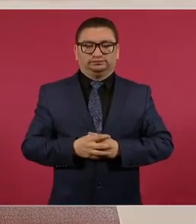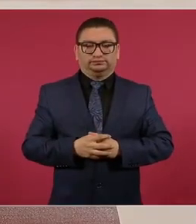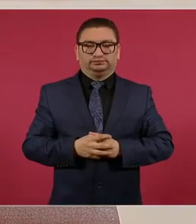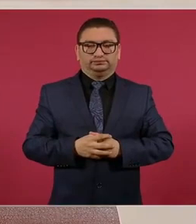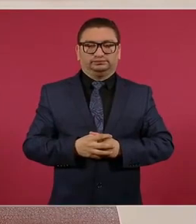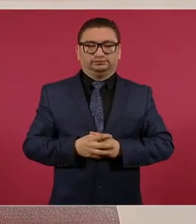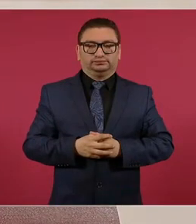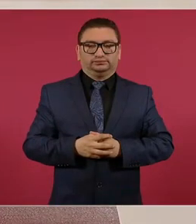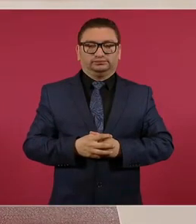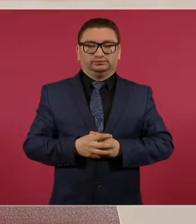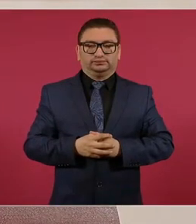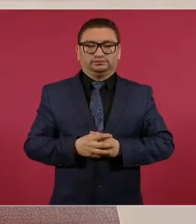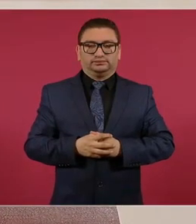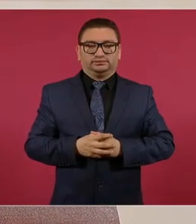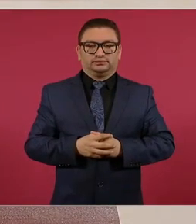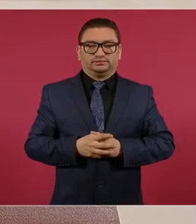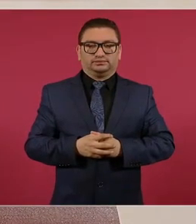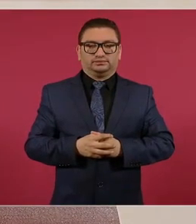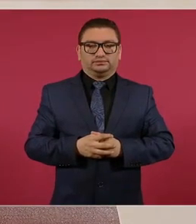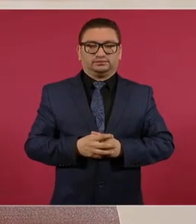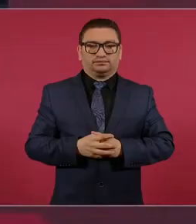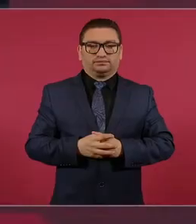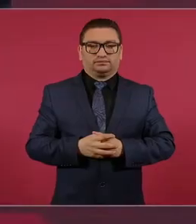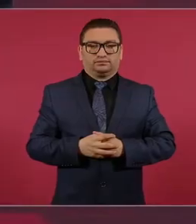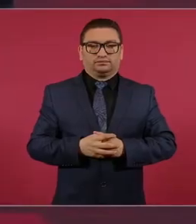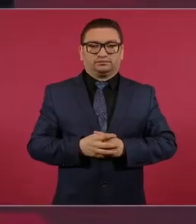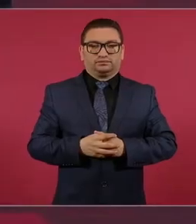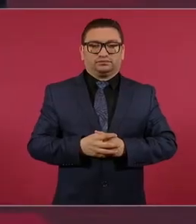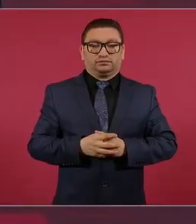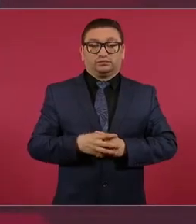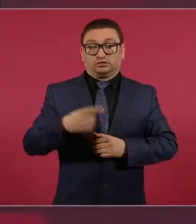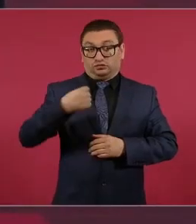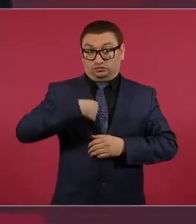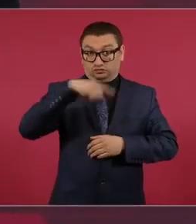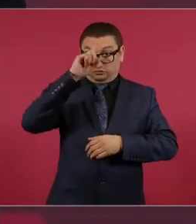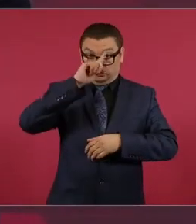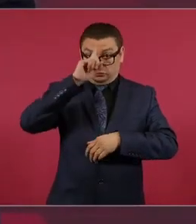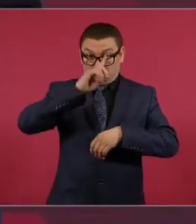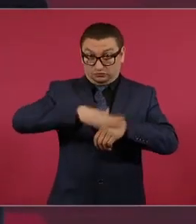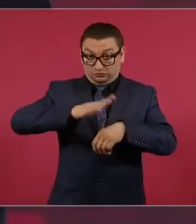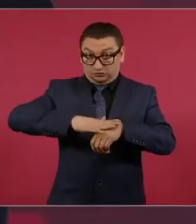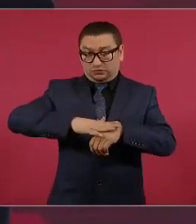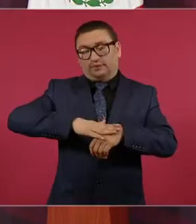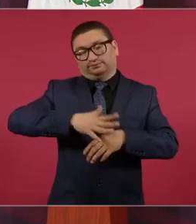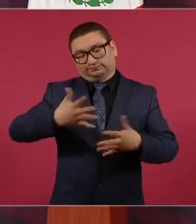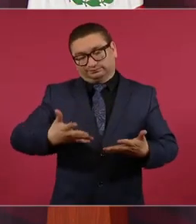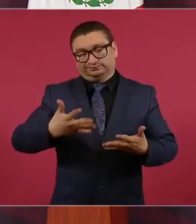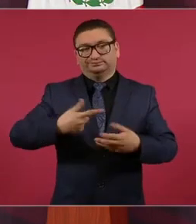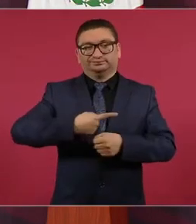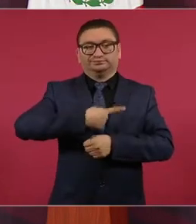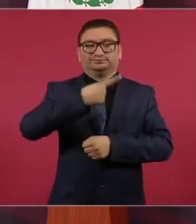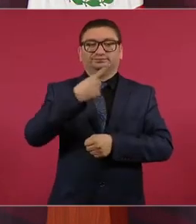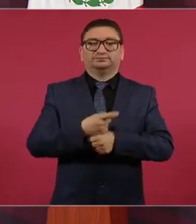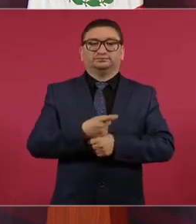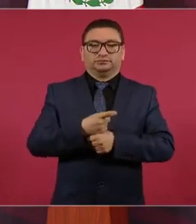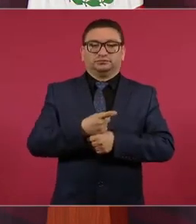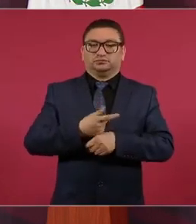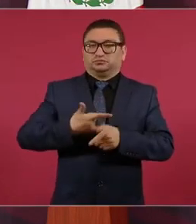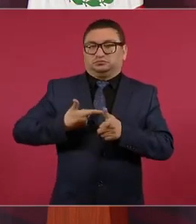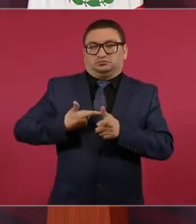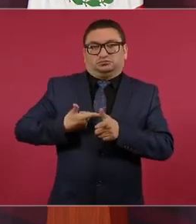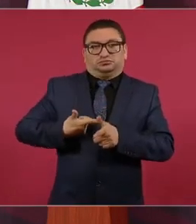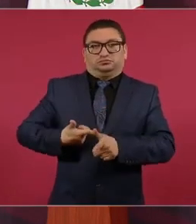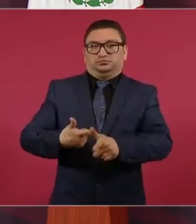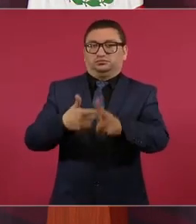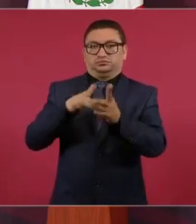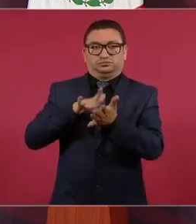consumimos recomienda para el Y qué cosa recomiendo bueno primero que se continúe